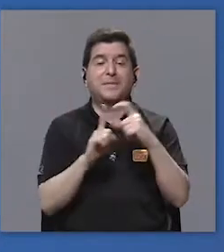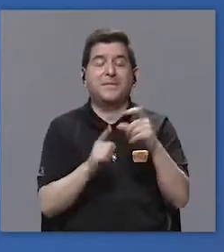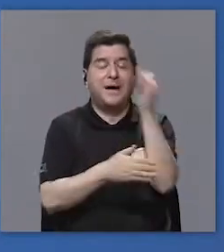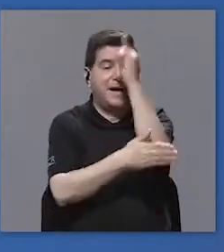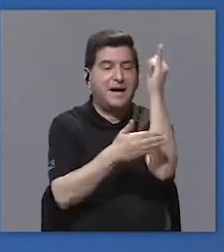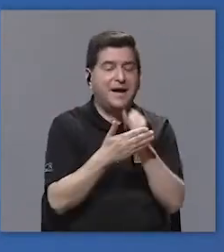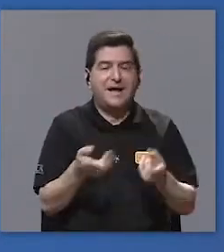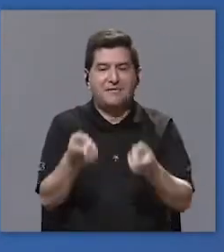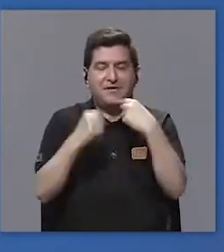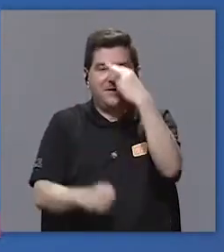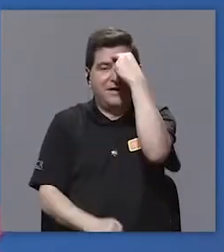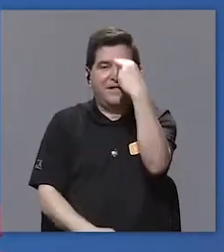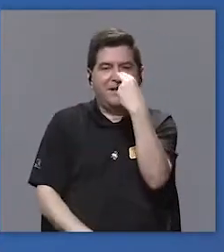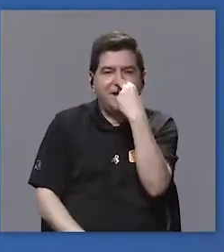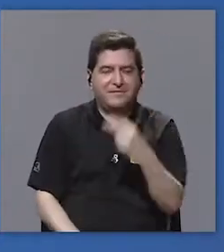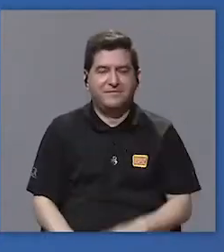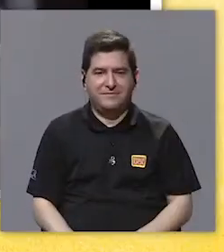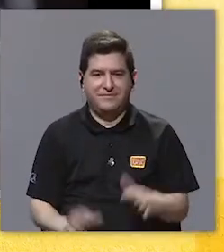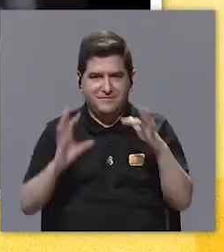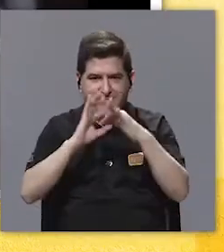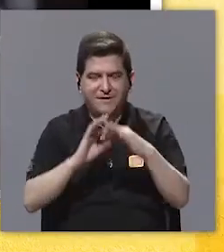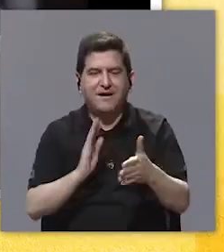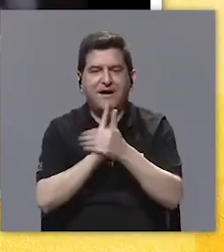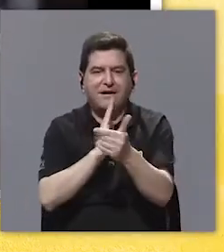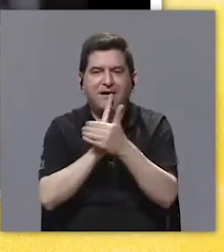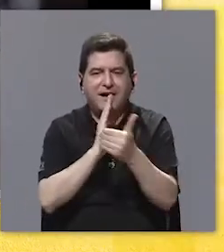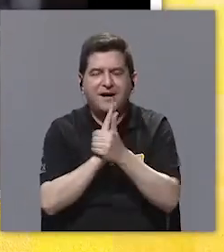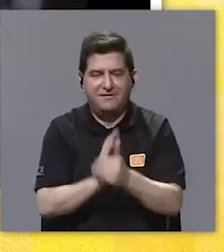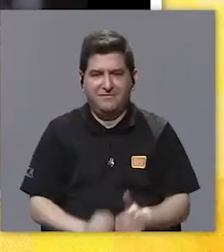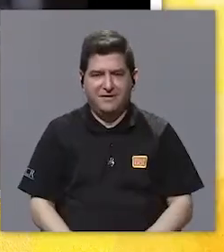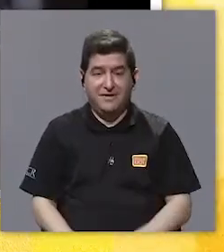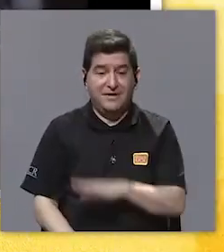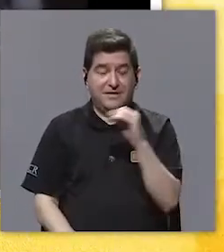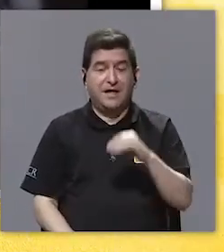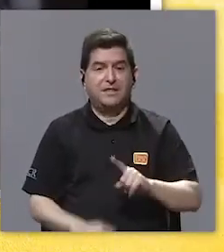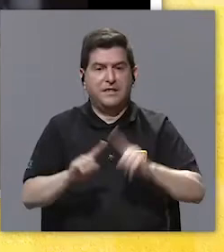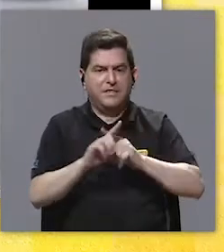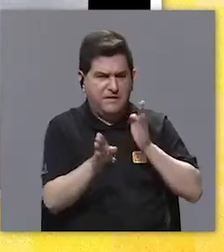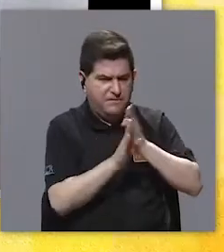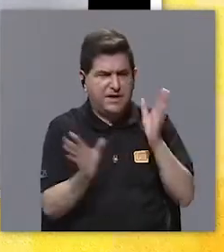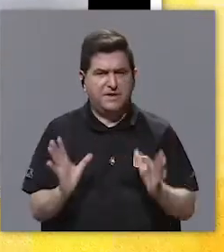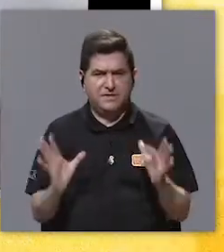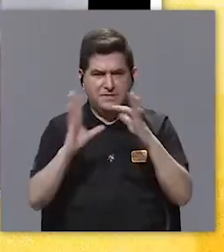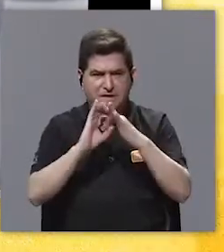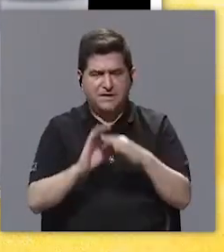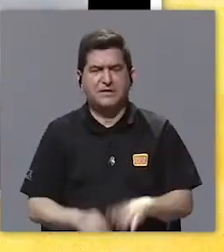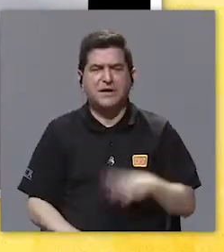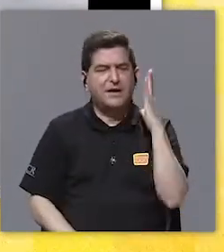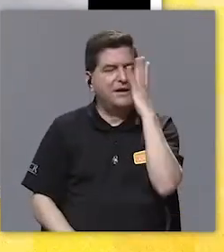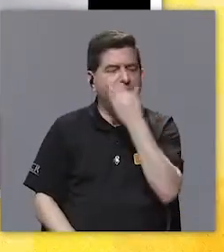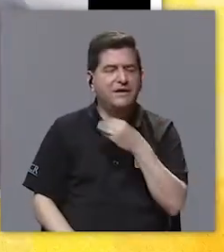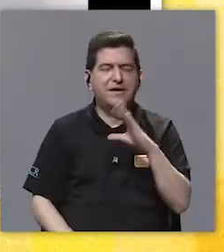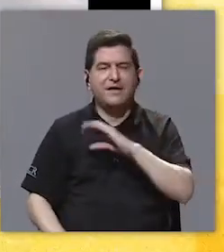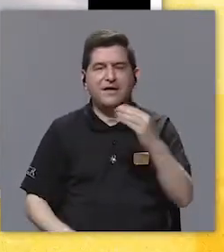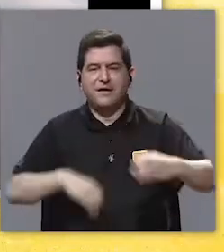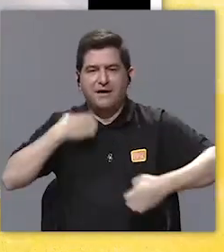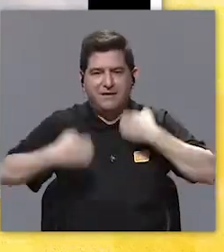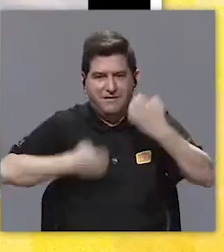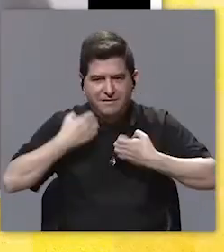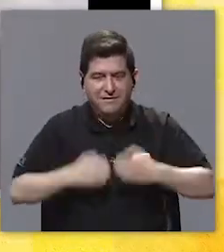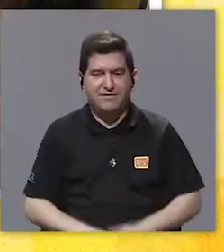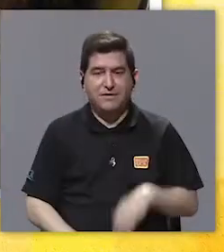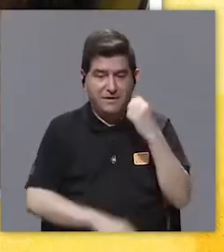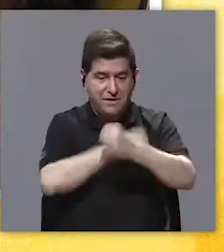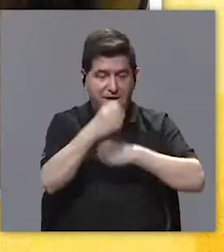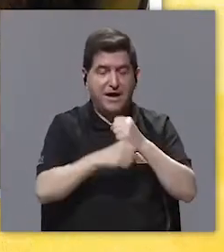nuestra palabra arte procede del latín y hace referencia a las habilidades talentos y disciplinas relacionadas con lo estético y lo